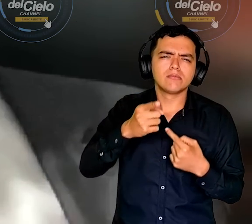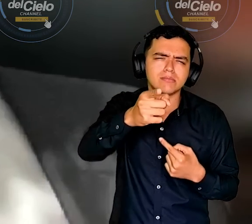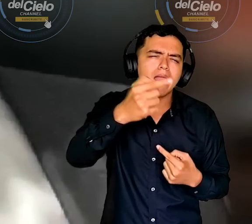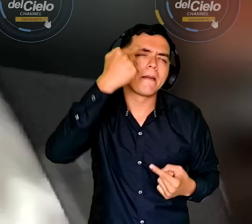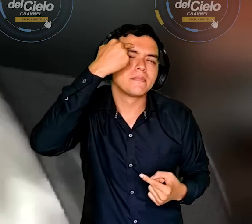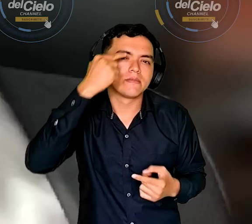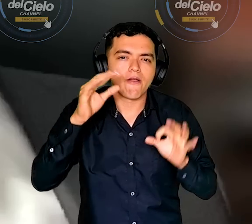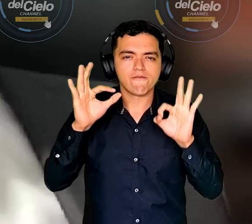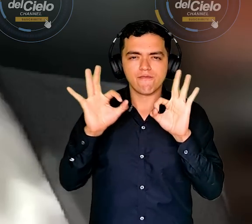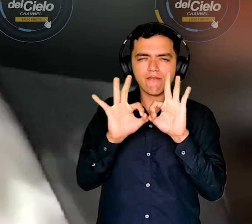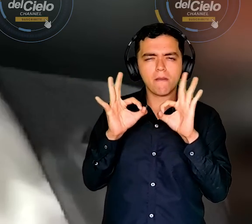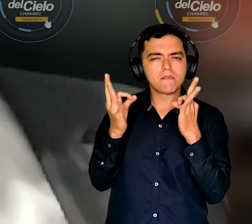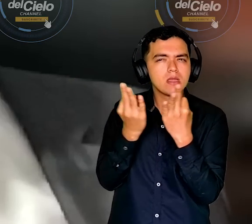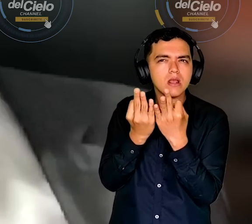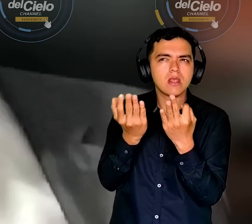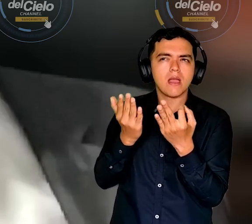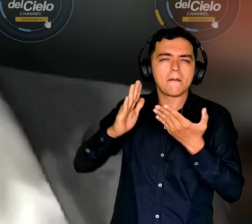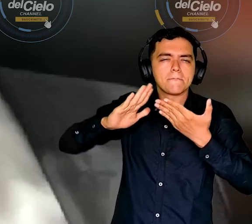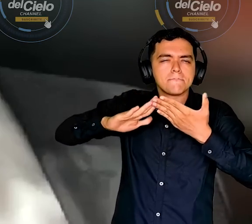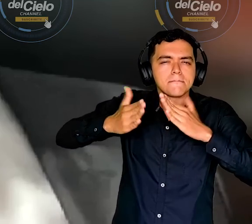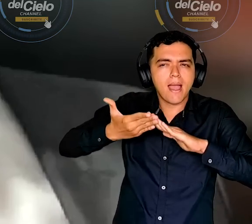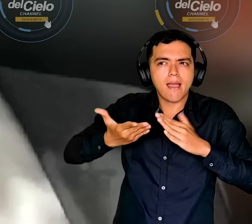elemento que